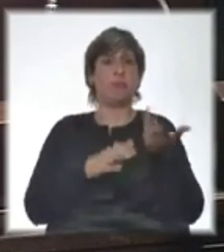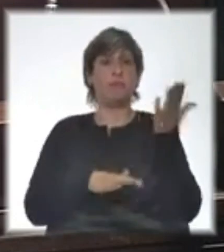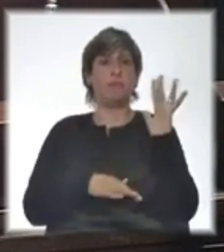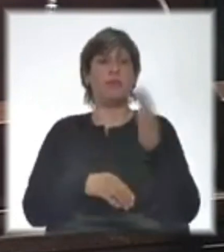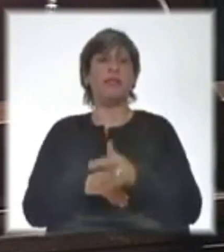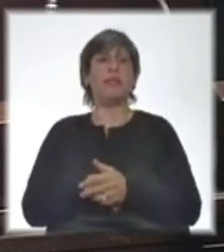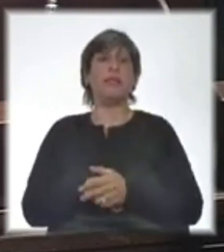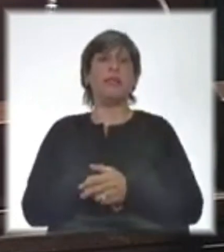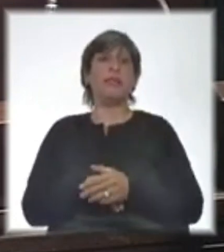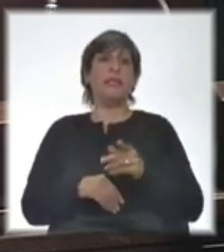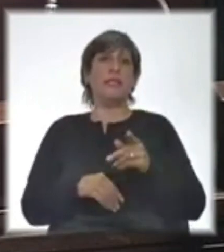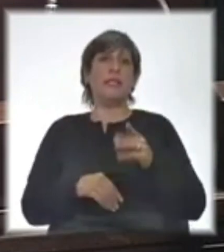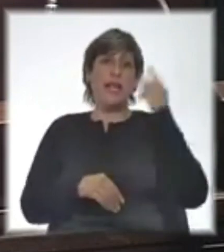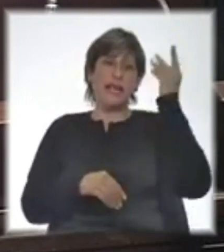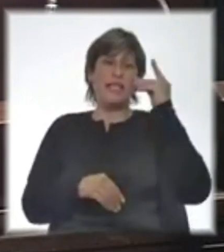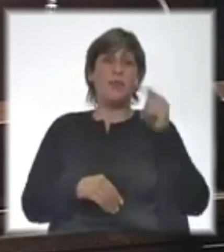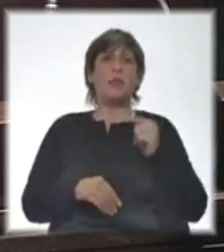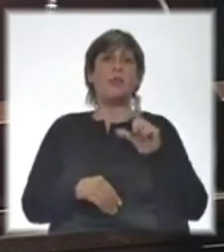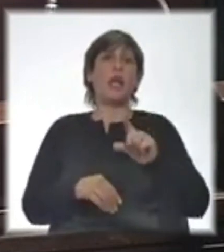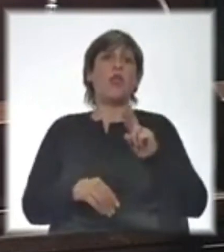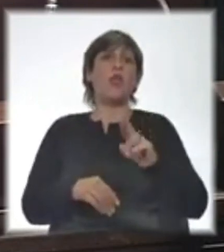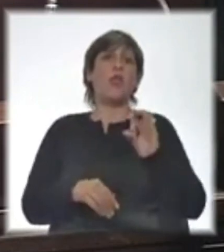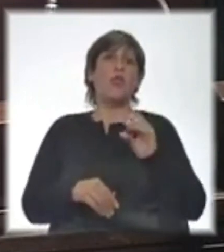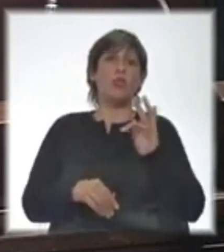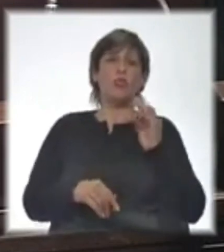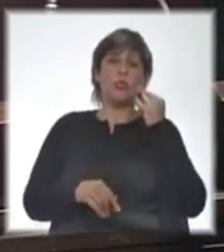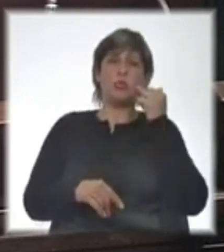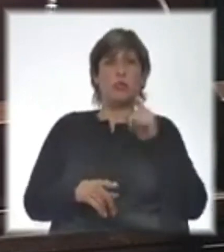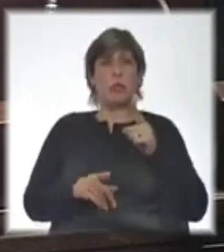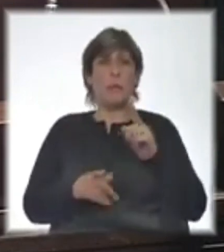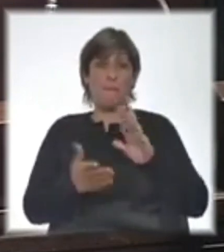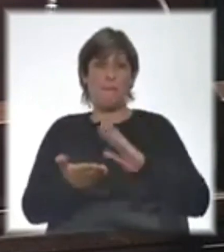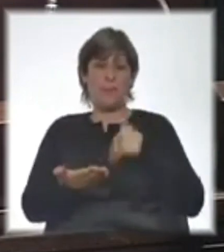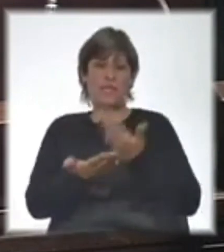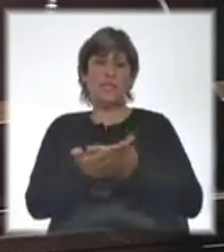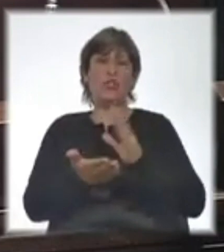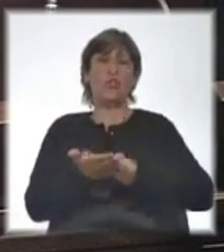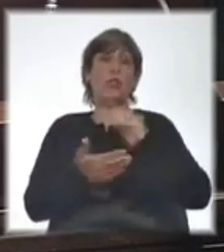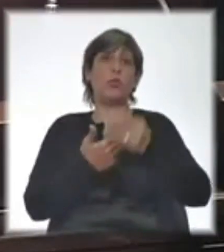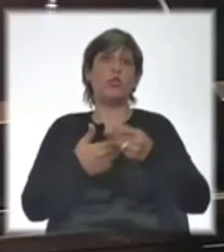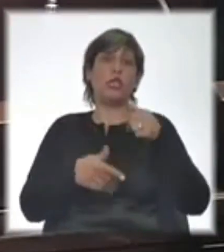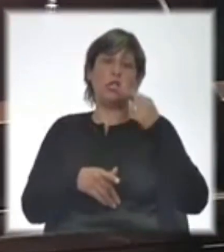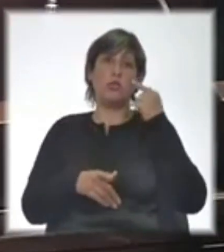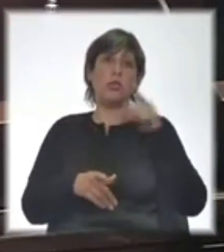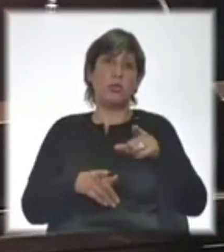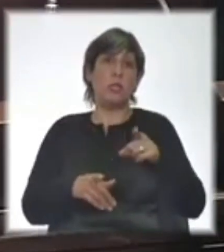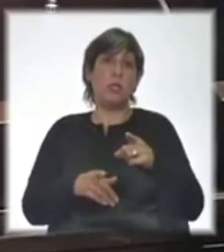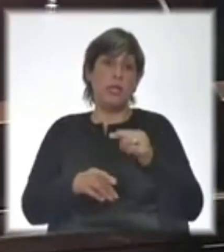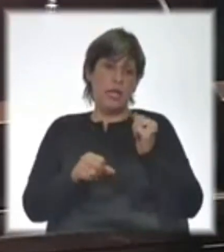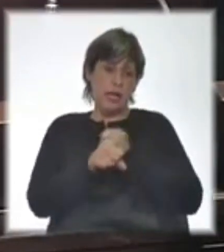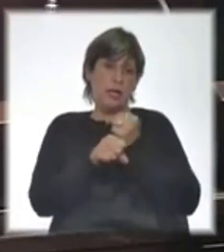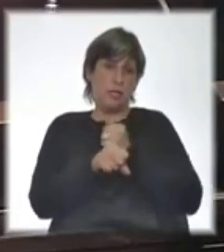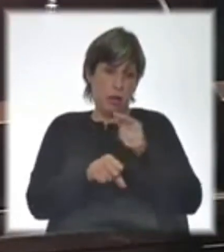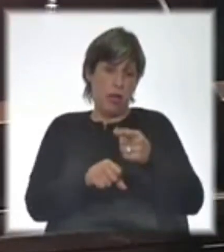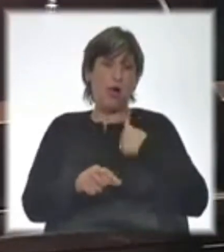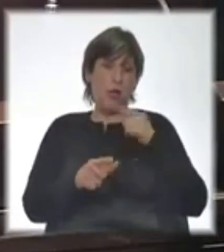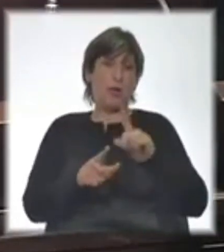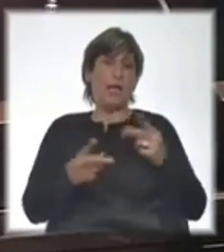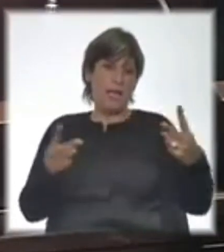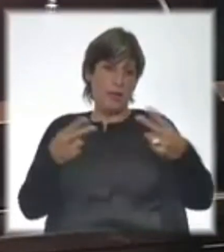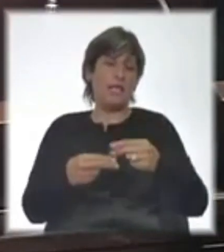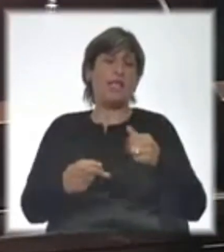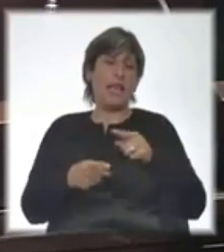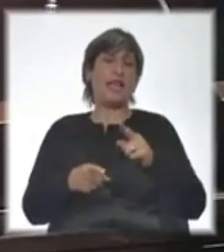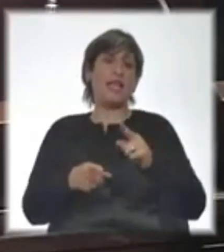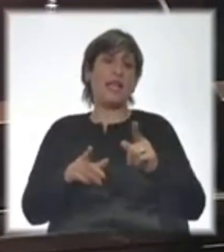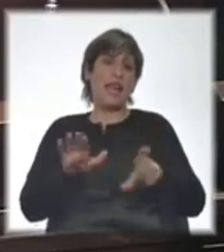El diputado Luz presentó un proyecto interpretativo de la ley de inversiones. ¿El diputado Luz trabaja para limitar la ley de inversiones? Sí. A